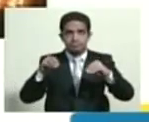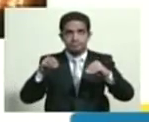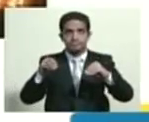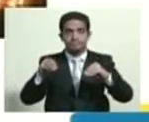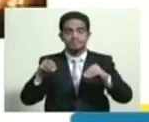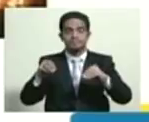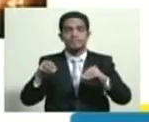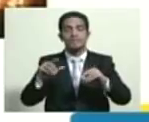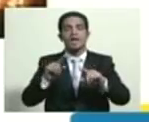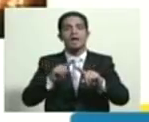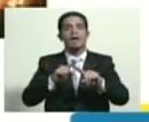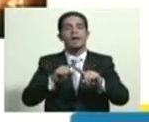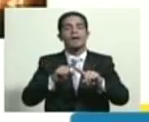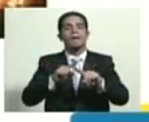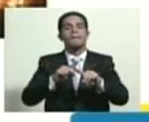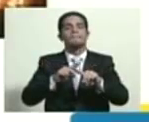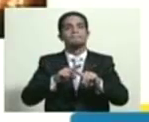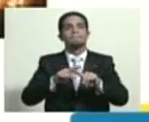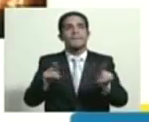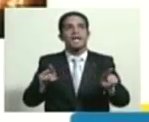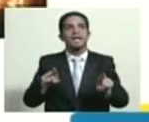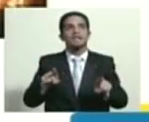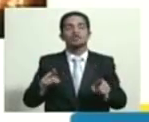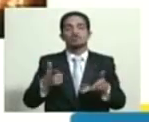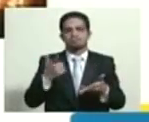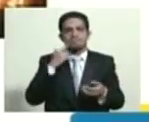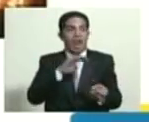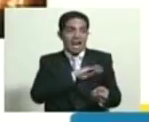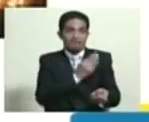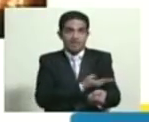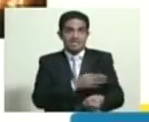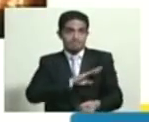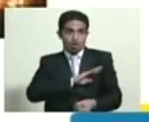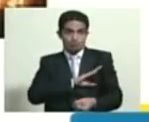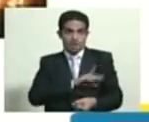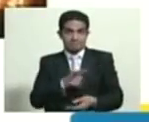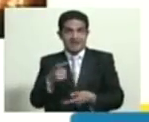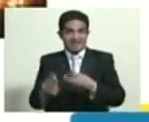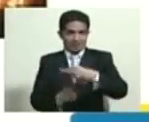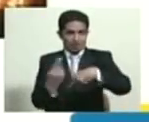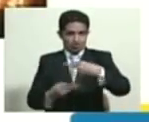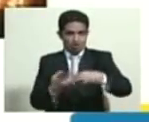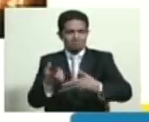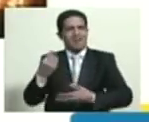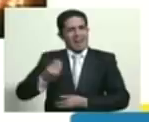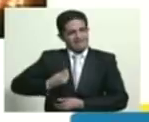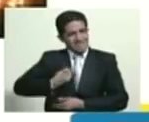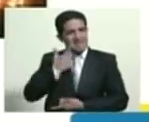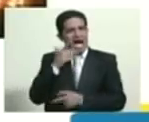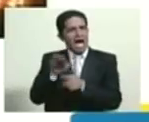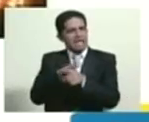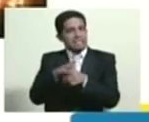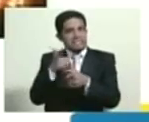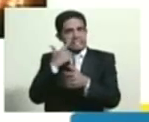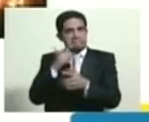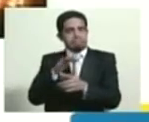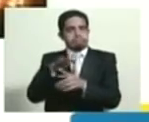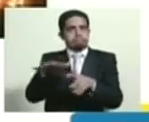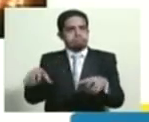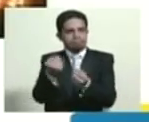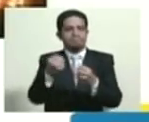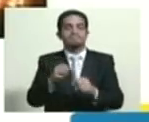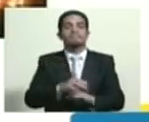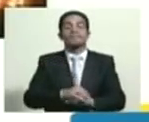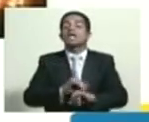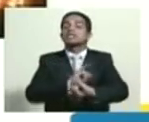Solamente que se impuso la terquedad de la vida, de la ternura, de la fuerza de la revolución bolivariana. Cuando habíamos logrado